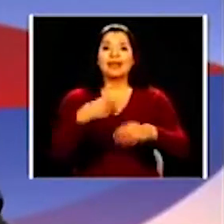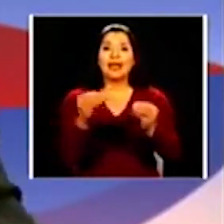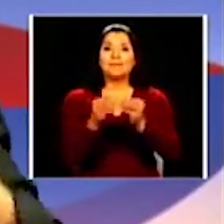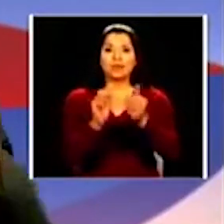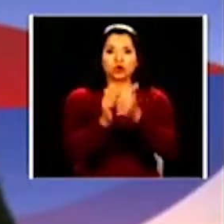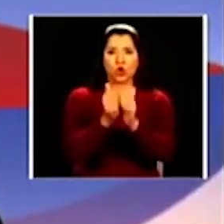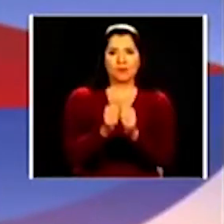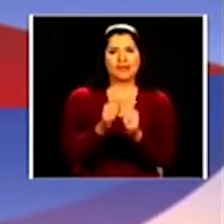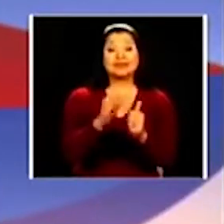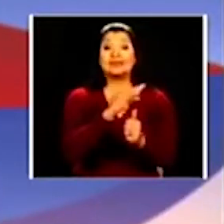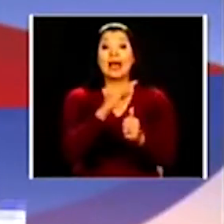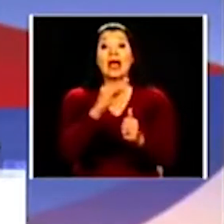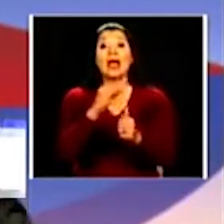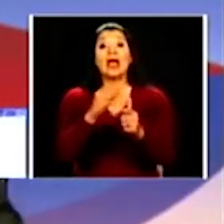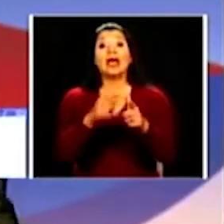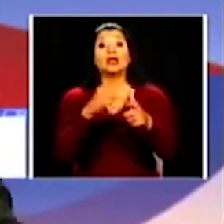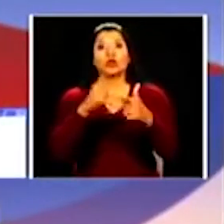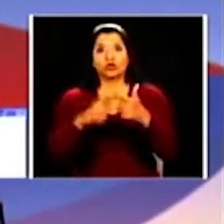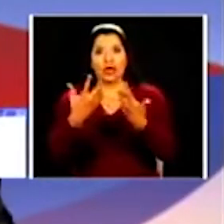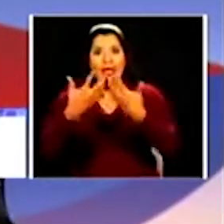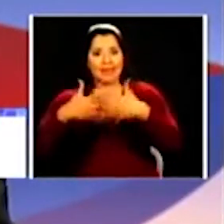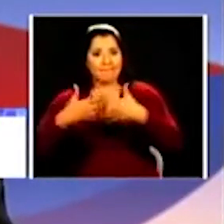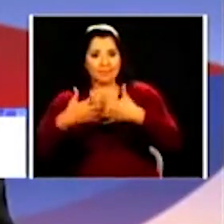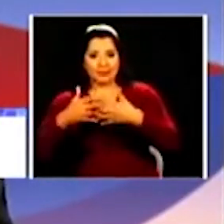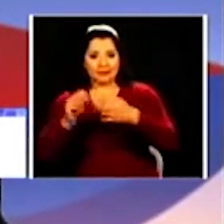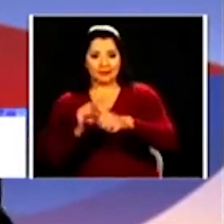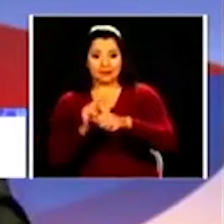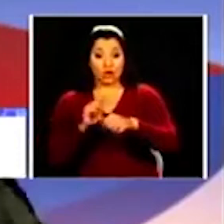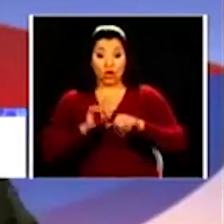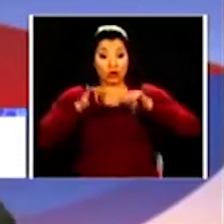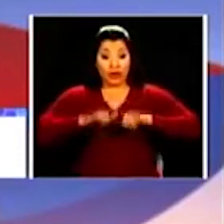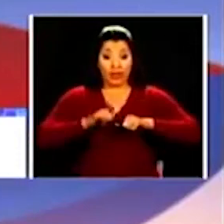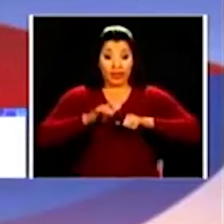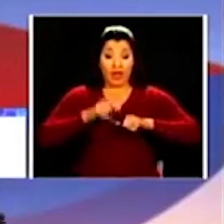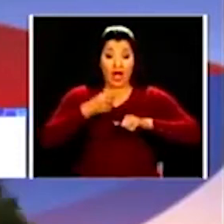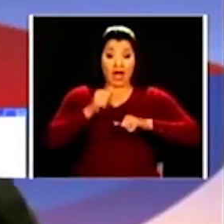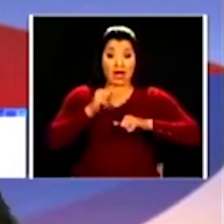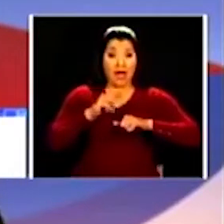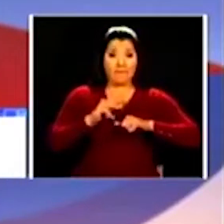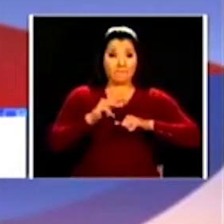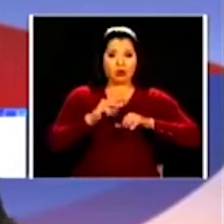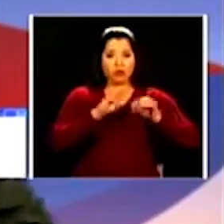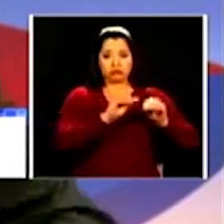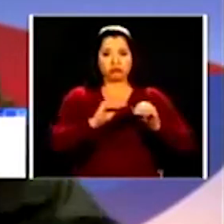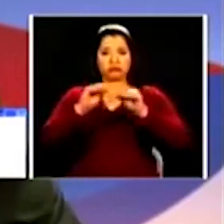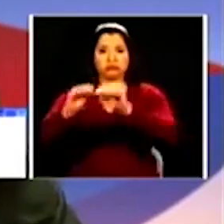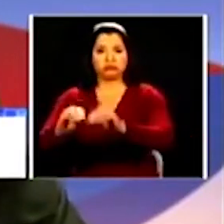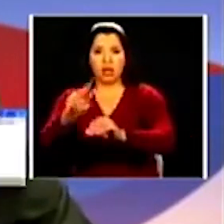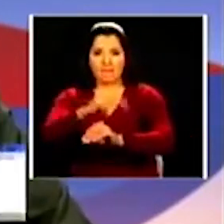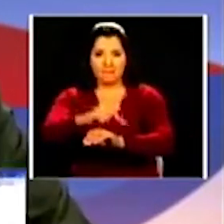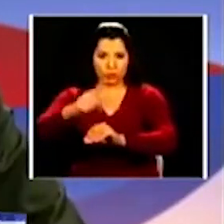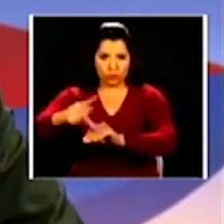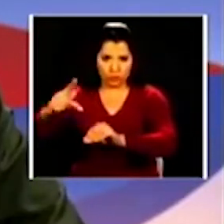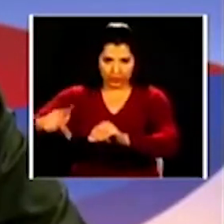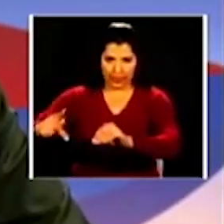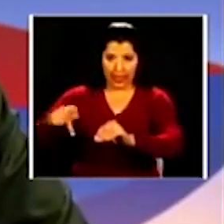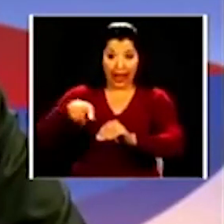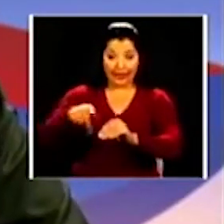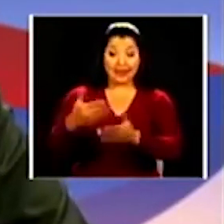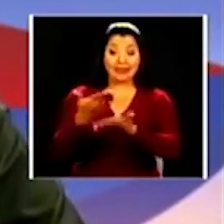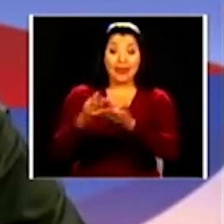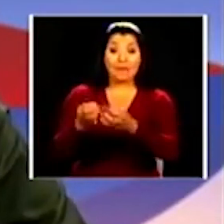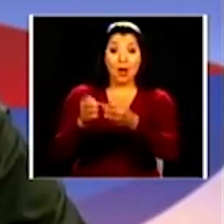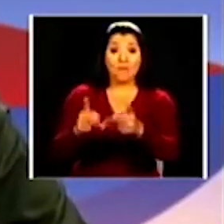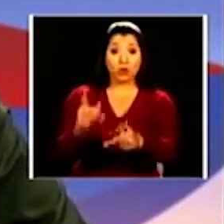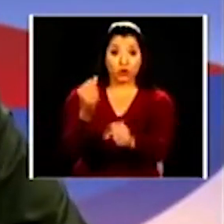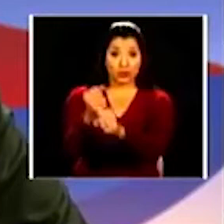empresas se trasladen, no se queden en el gran área metropolitana, sino que se trasladen y se instalen fuera del gran área metropolitana, en este caso en